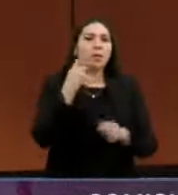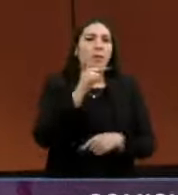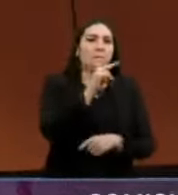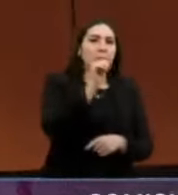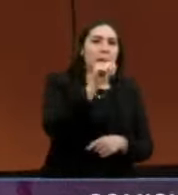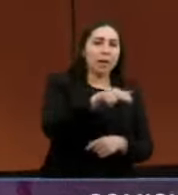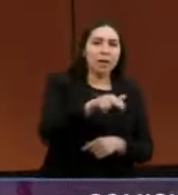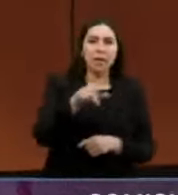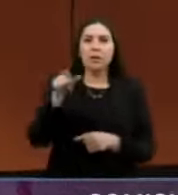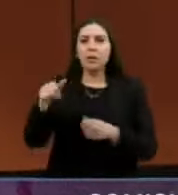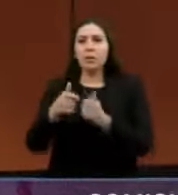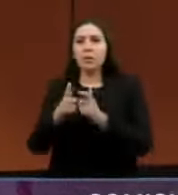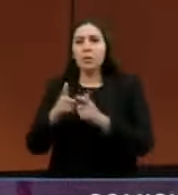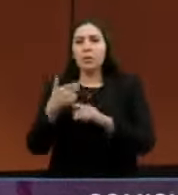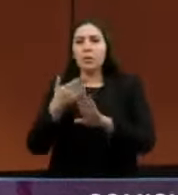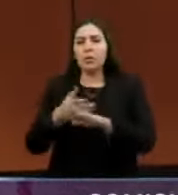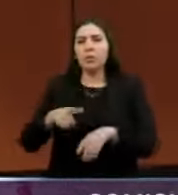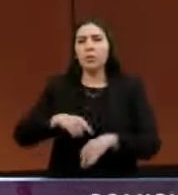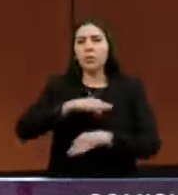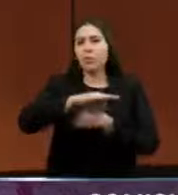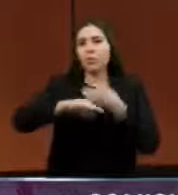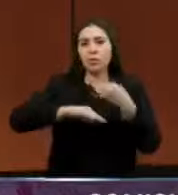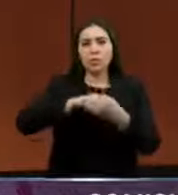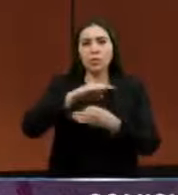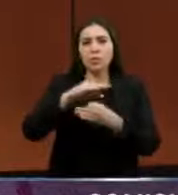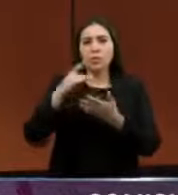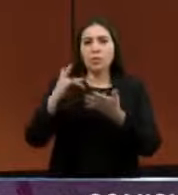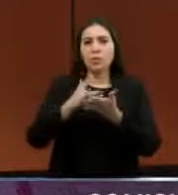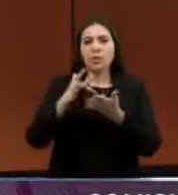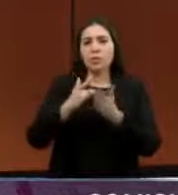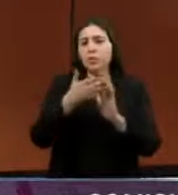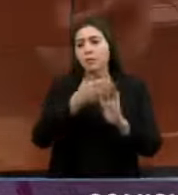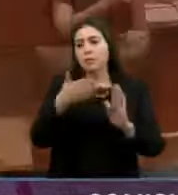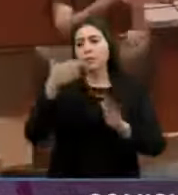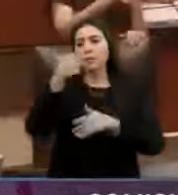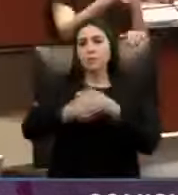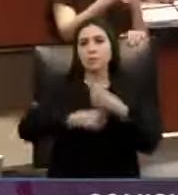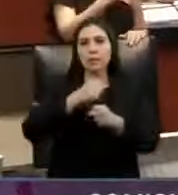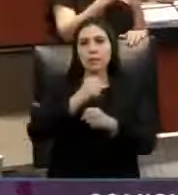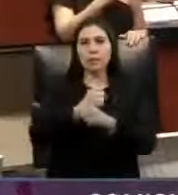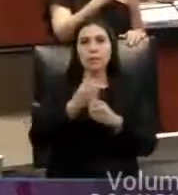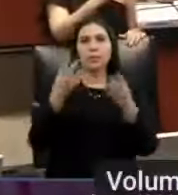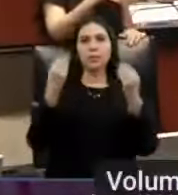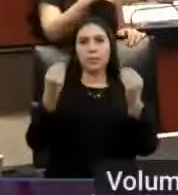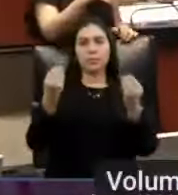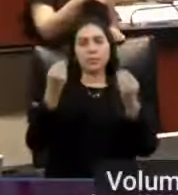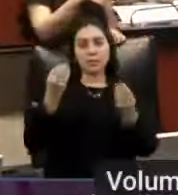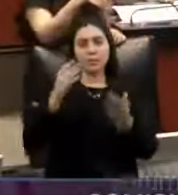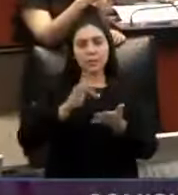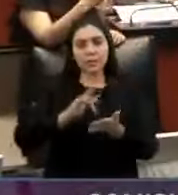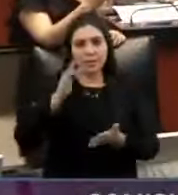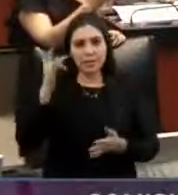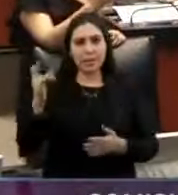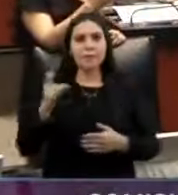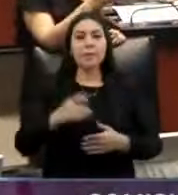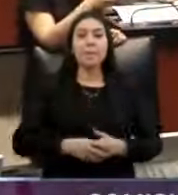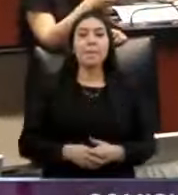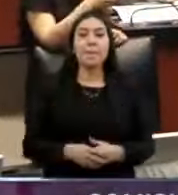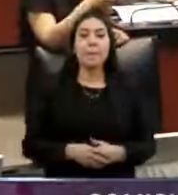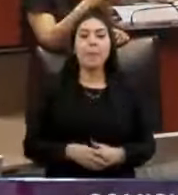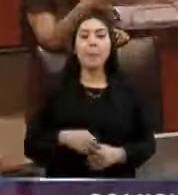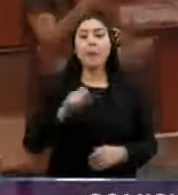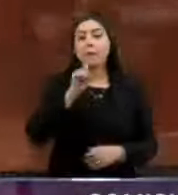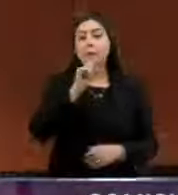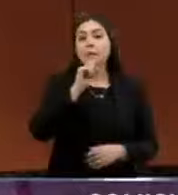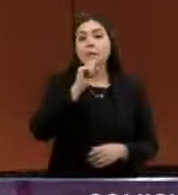el acompañamiento durante estos 6 años. Muchas, muchas gracias. Y también, por supuesto, decirle